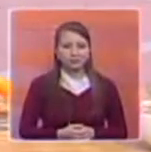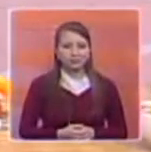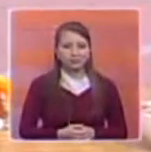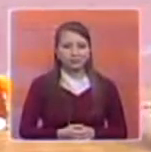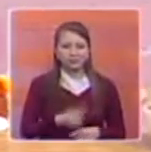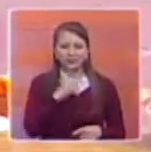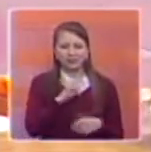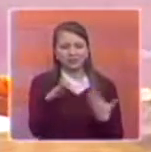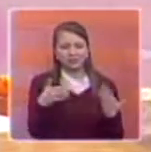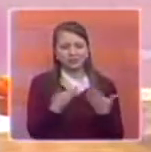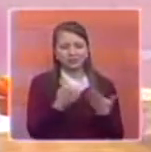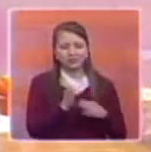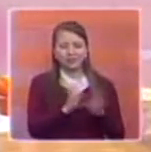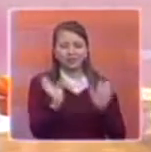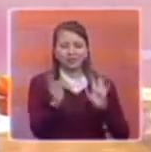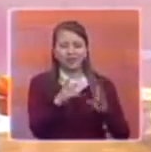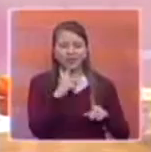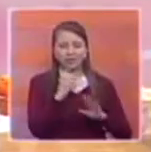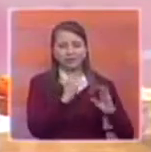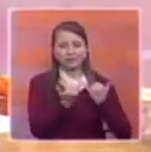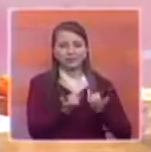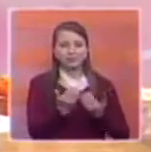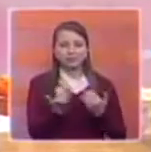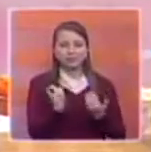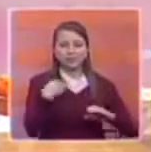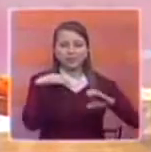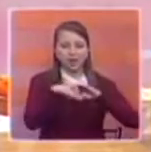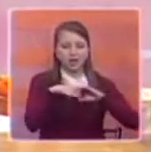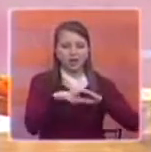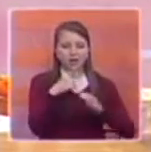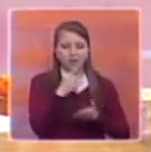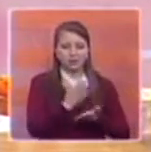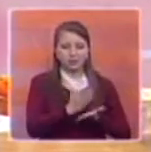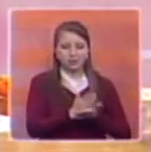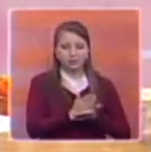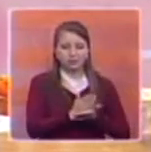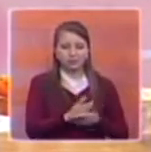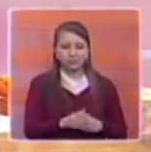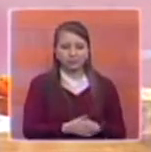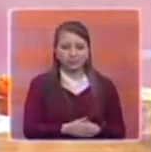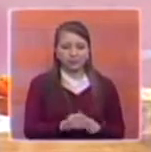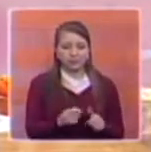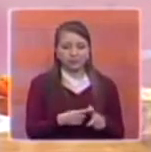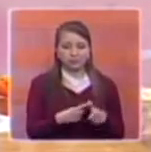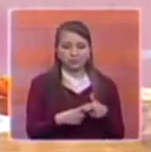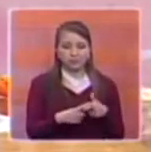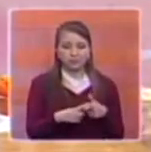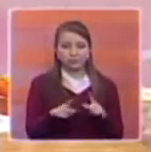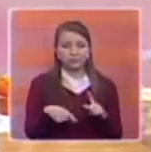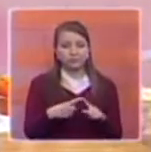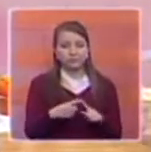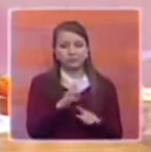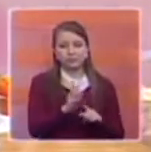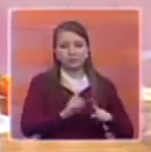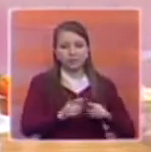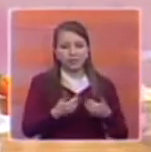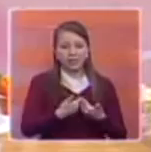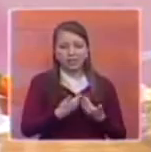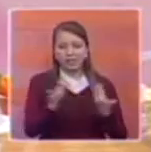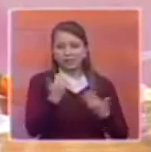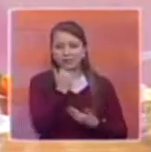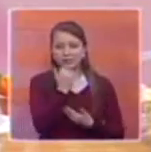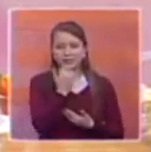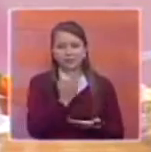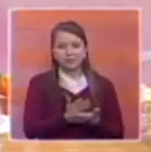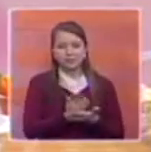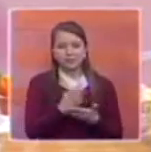situación general, pero de eso no vamos a hablar. En todo caso, hay que ahorrar en la cocina, es lo que yo le digo, ¿no? Entonces, cuando usted haga algún tipo de plato, no vaya